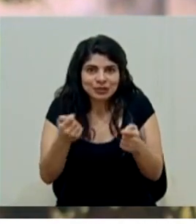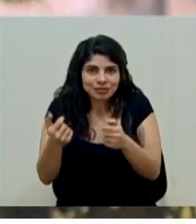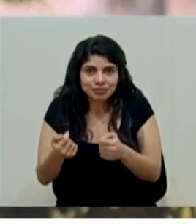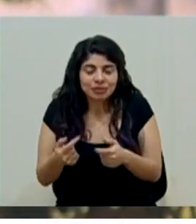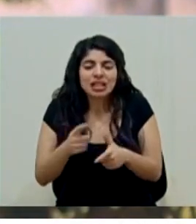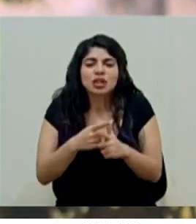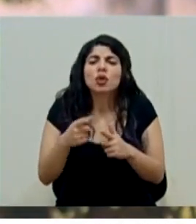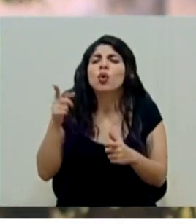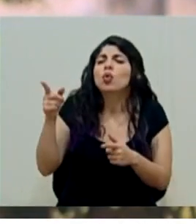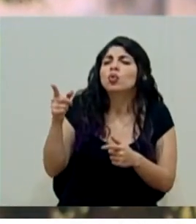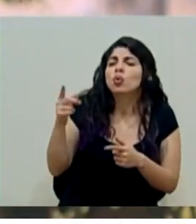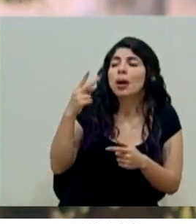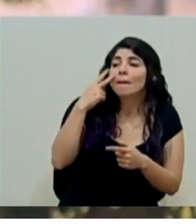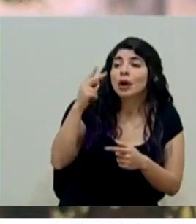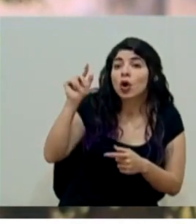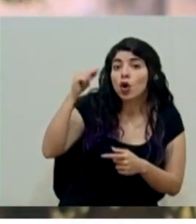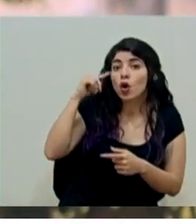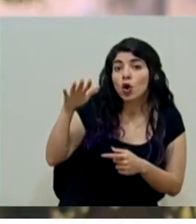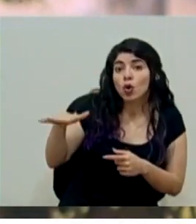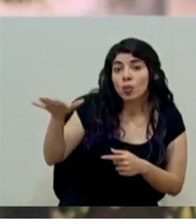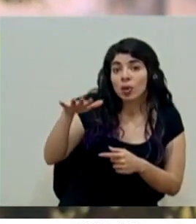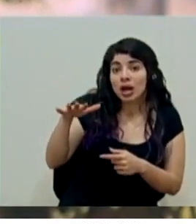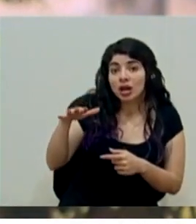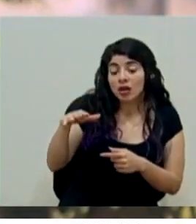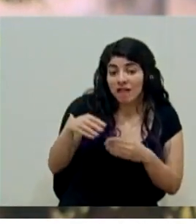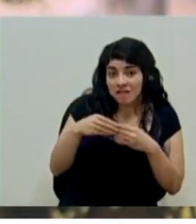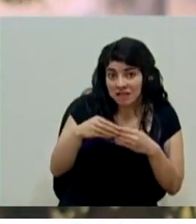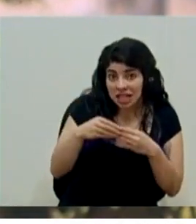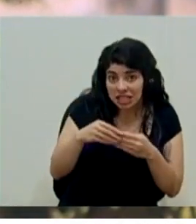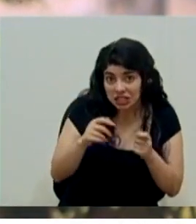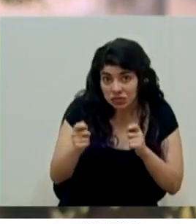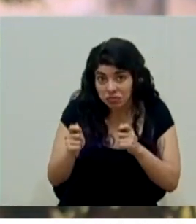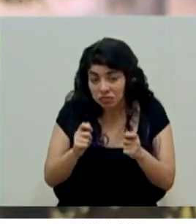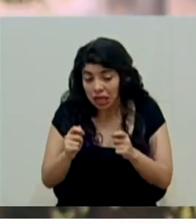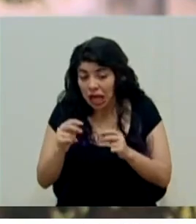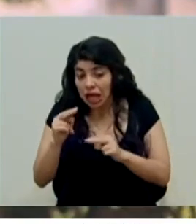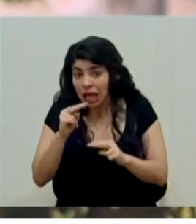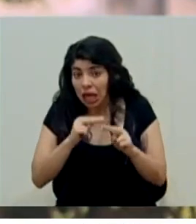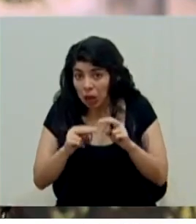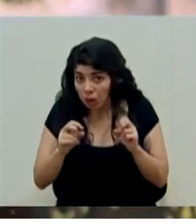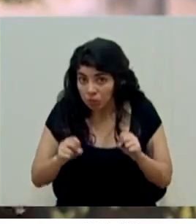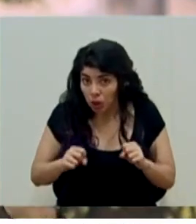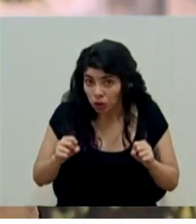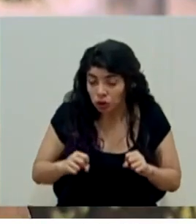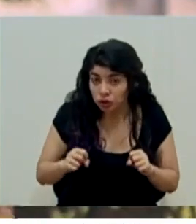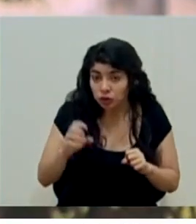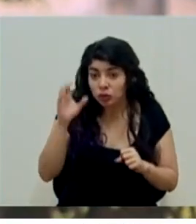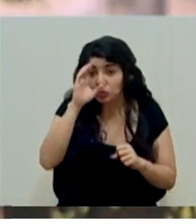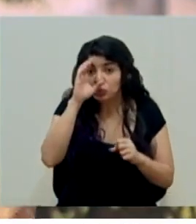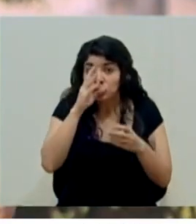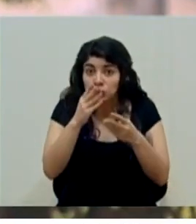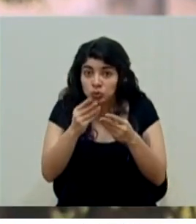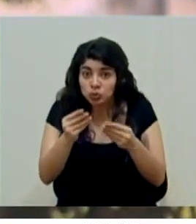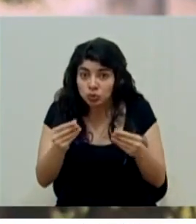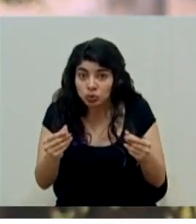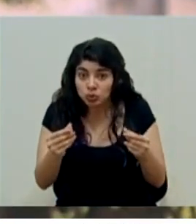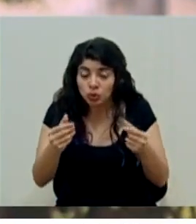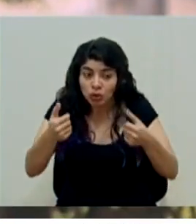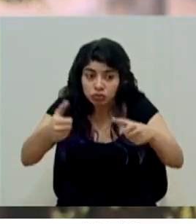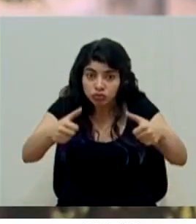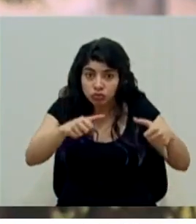¿Cuán factible por parte del gobierno acceder en esta materia, a llegar a negociar, a llegar a conciliar, a llegar a